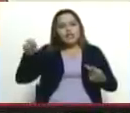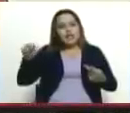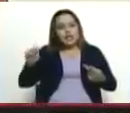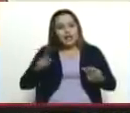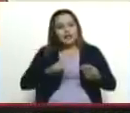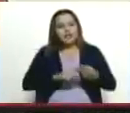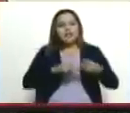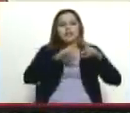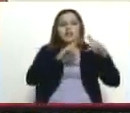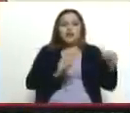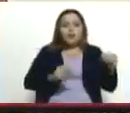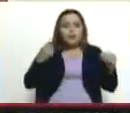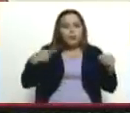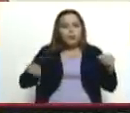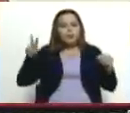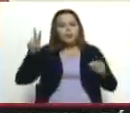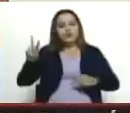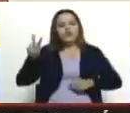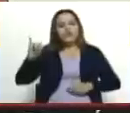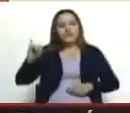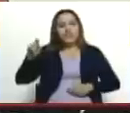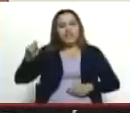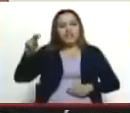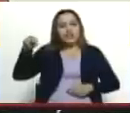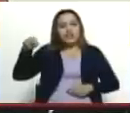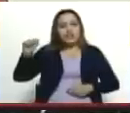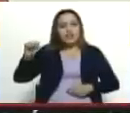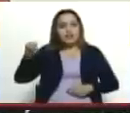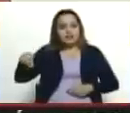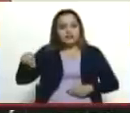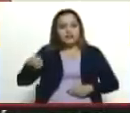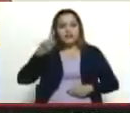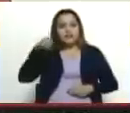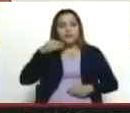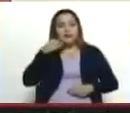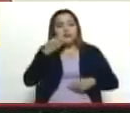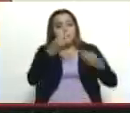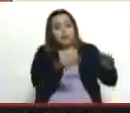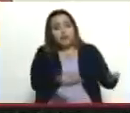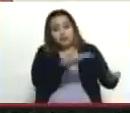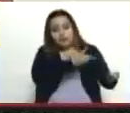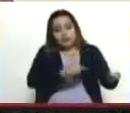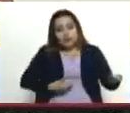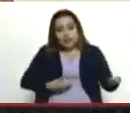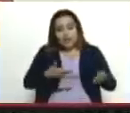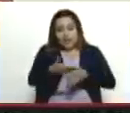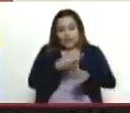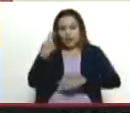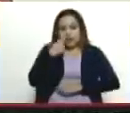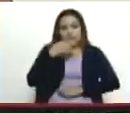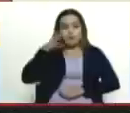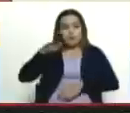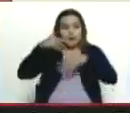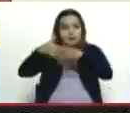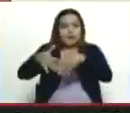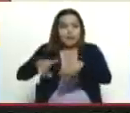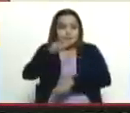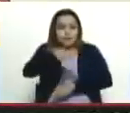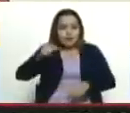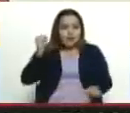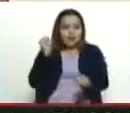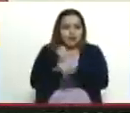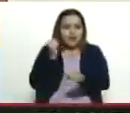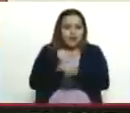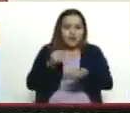Bienvenidos a la patria de Bolívar y de Chávez. Entregó al presidente, tal como lo prometió, en la marcha de los trabajadores y las